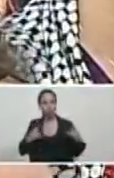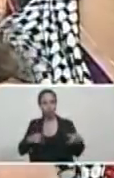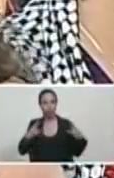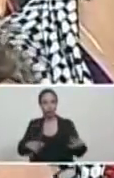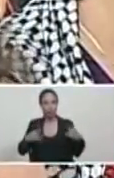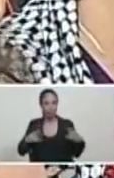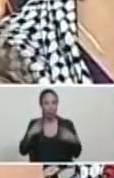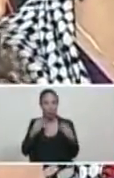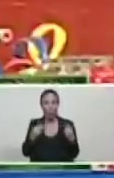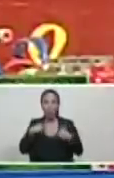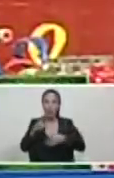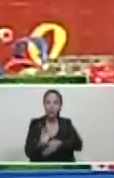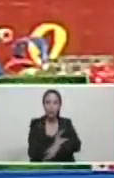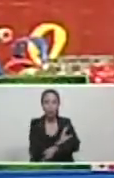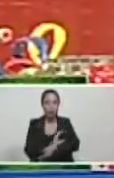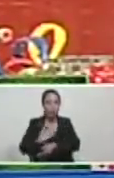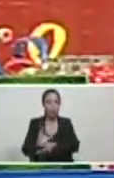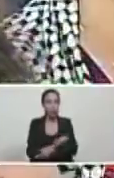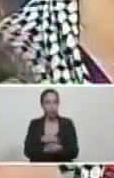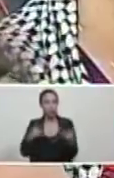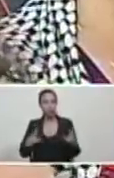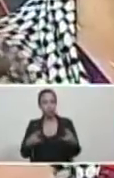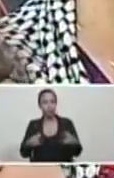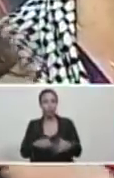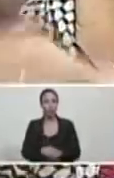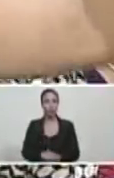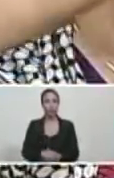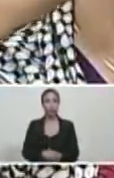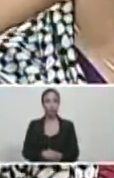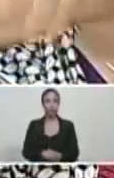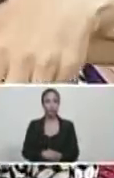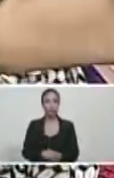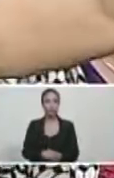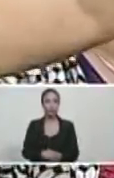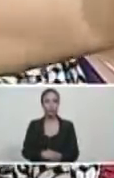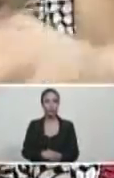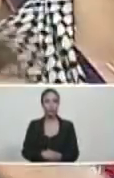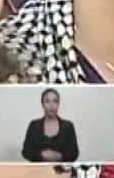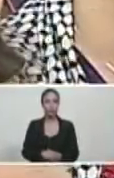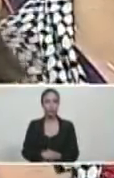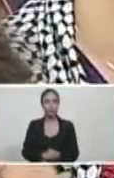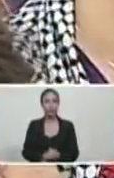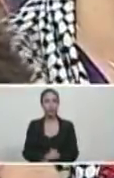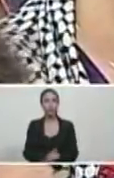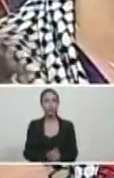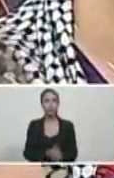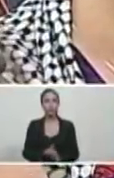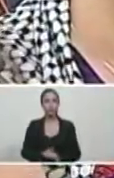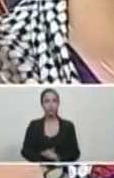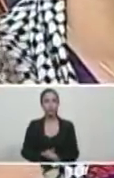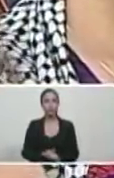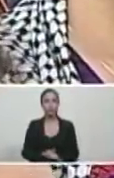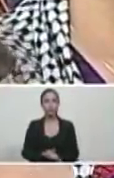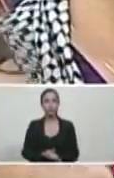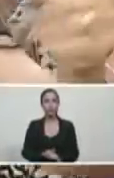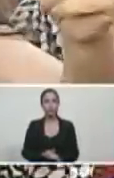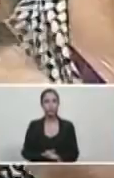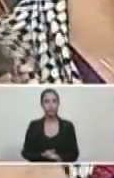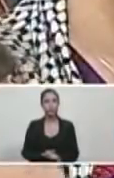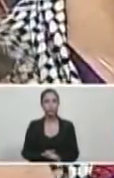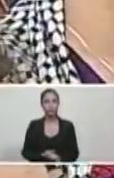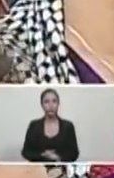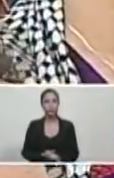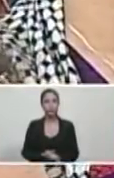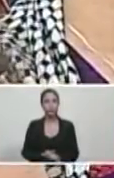fila. Así en aquel es. Concierto en homenaje a John Lennon, estabas ahí agarrando un palo de agua y no te moviste de ahí mientras tocaba con el Power Edge, ¿sí